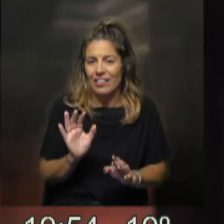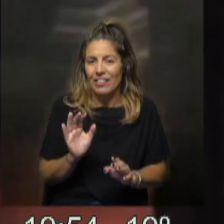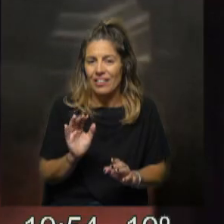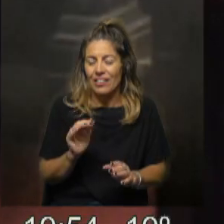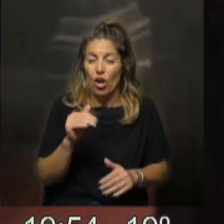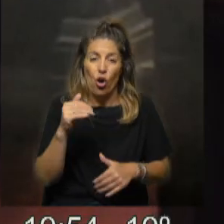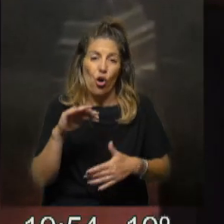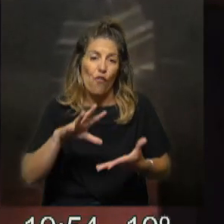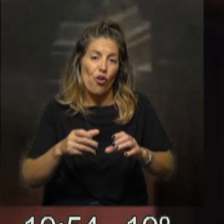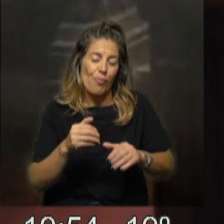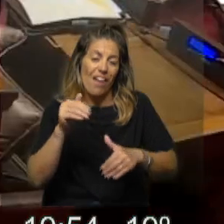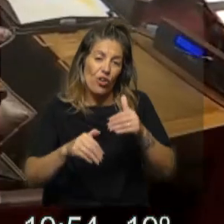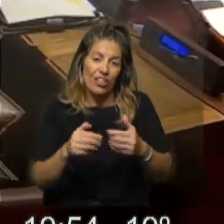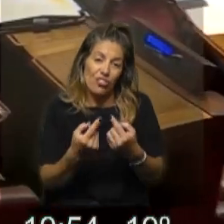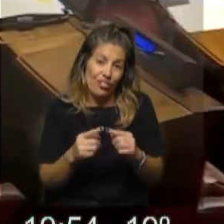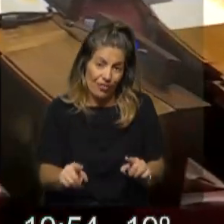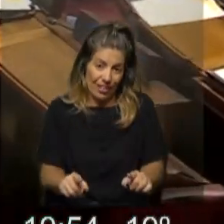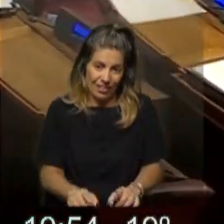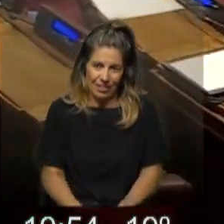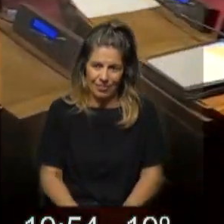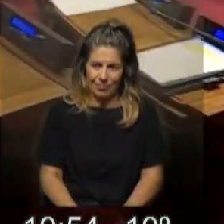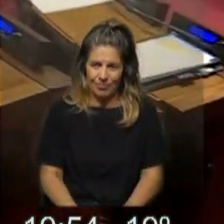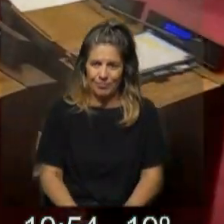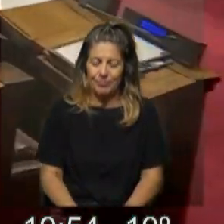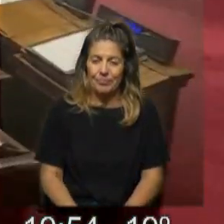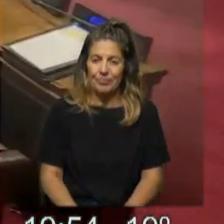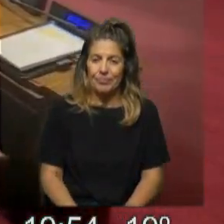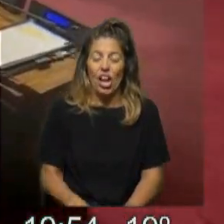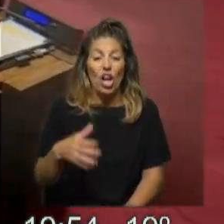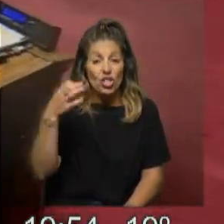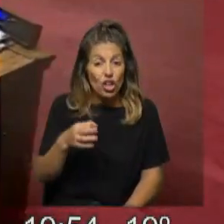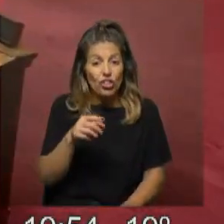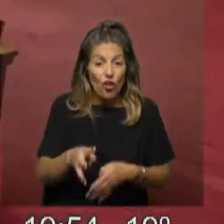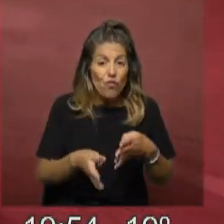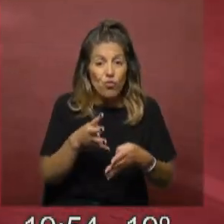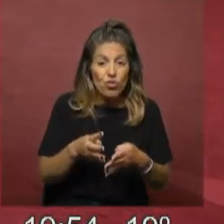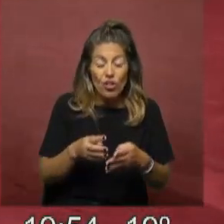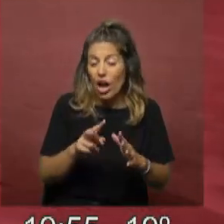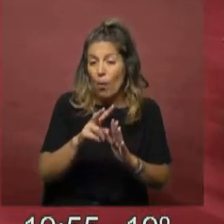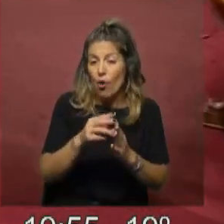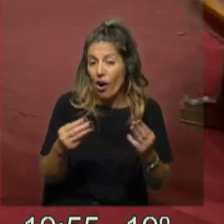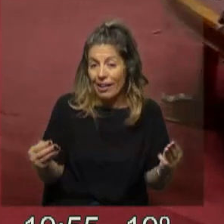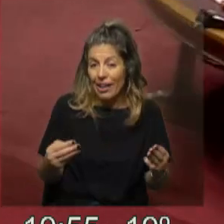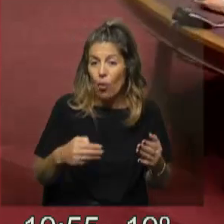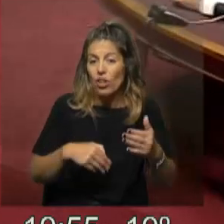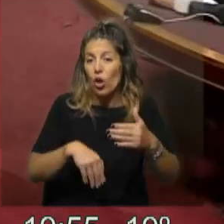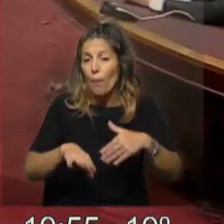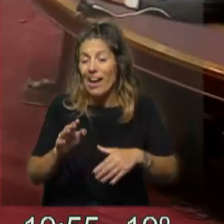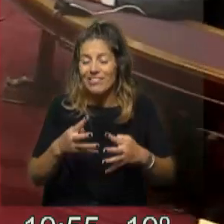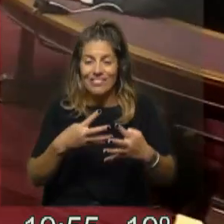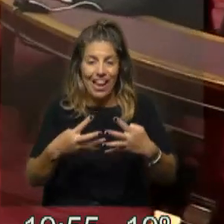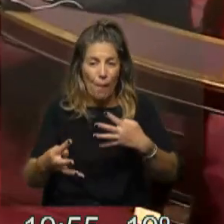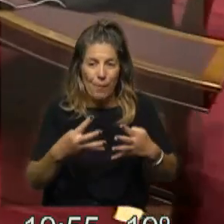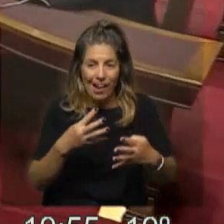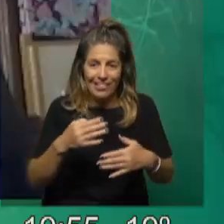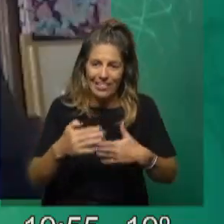adoptar otra medida. Yo creo que esto funciona como una regla general. Cuanto más transparente es